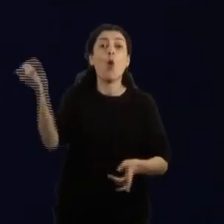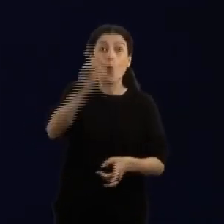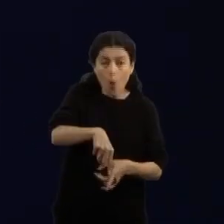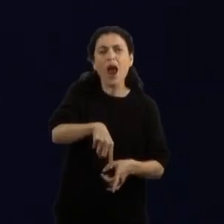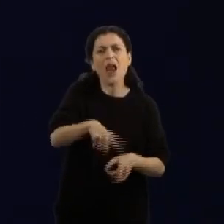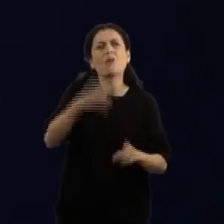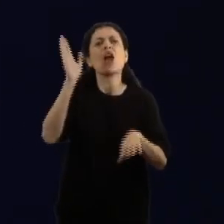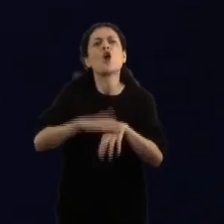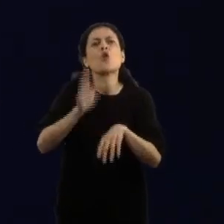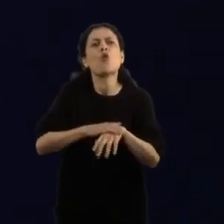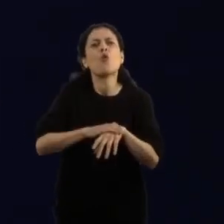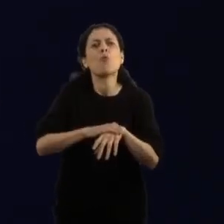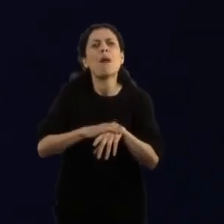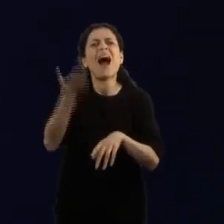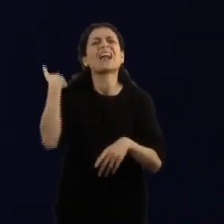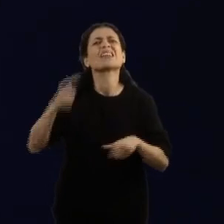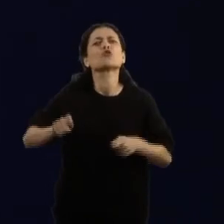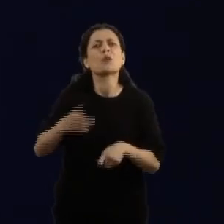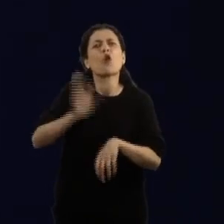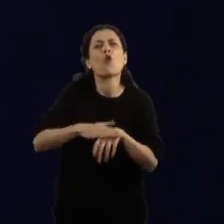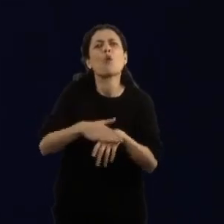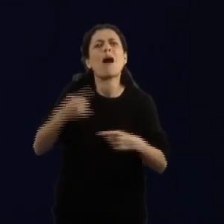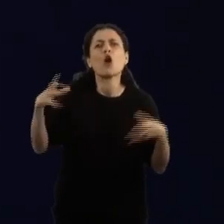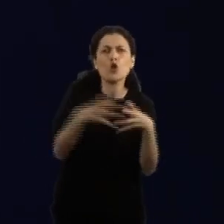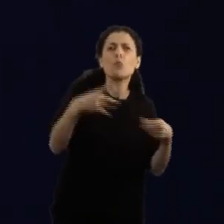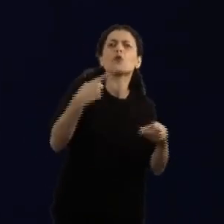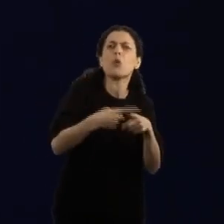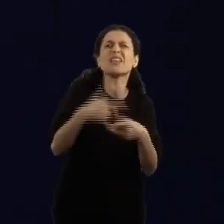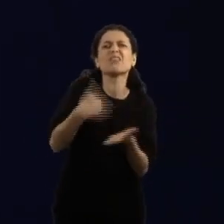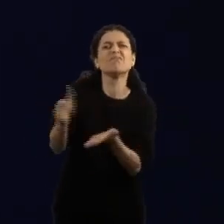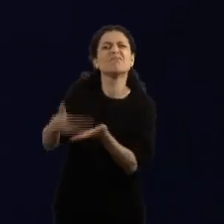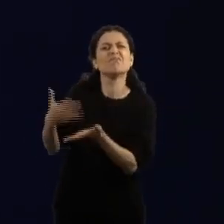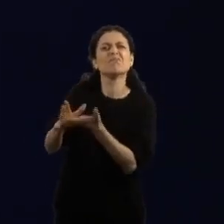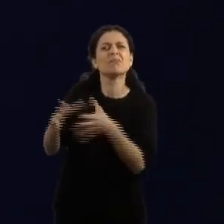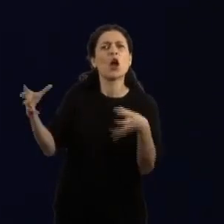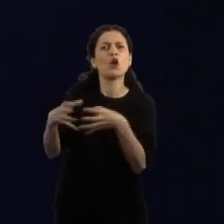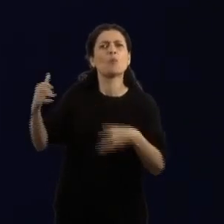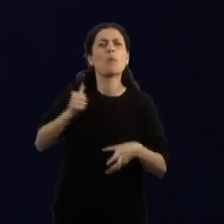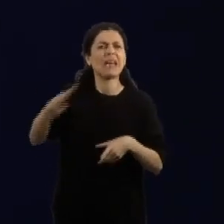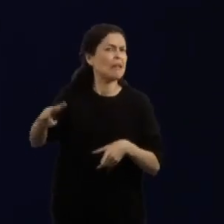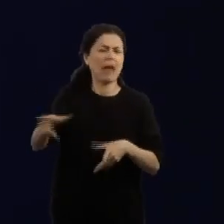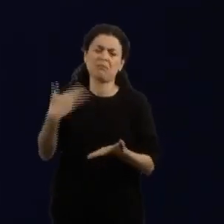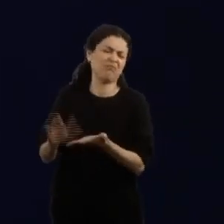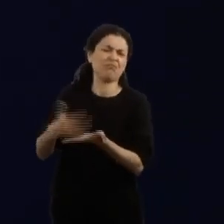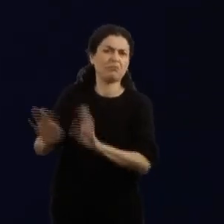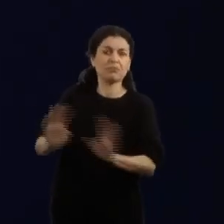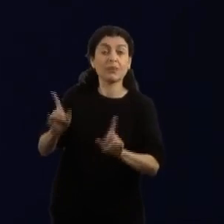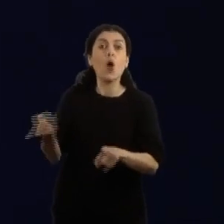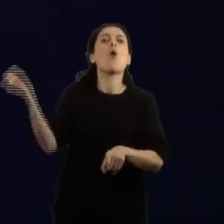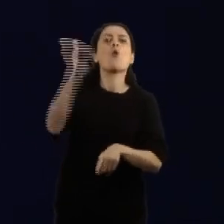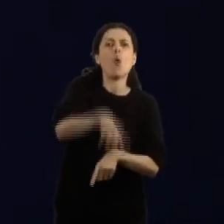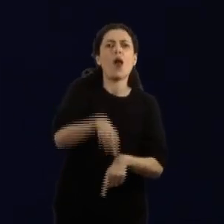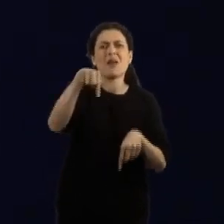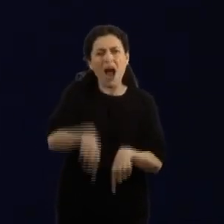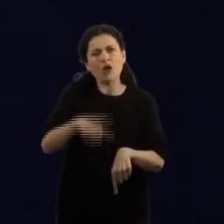de la política, después de ver en el poder a dirigentes que les faltaron el respeto, hoy las Fuerzas